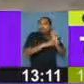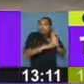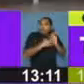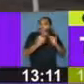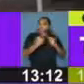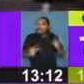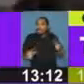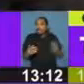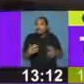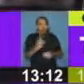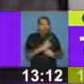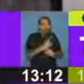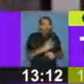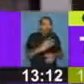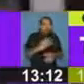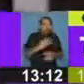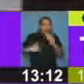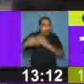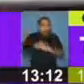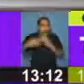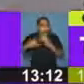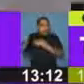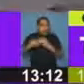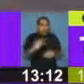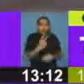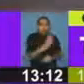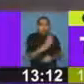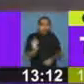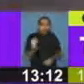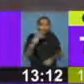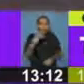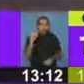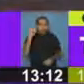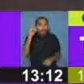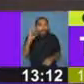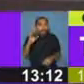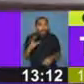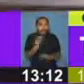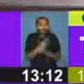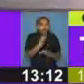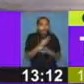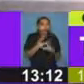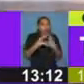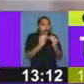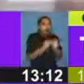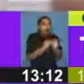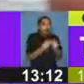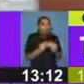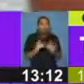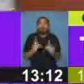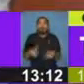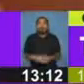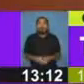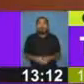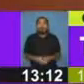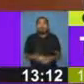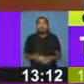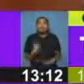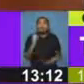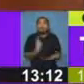de 258 escuelas nuevas eh querido titular de la empresa también y a los trabajadores de la